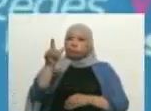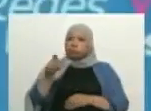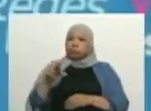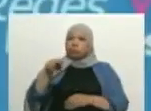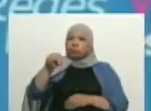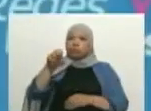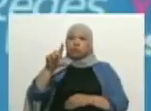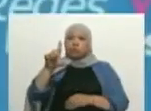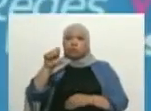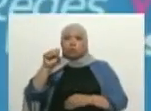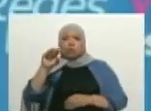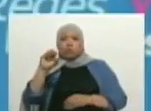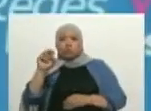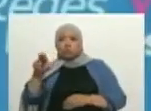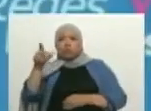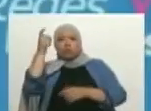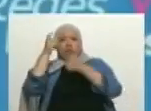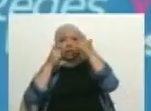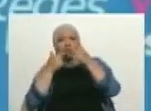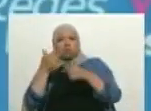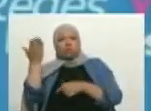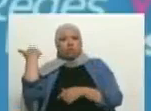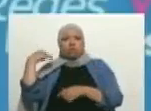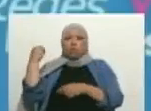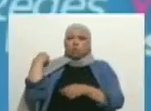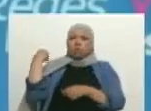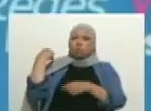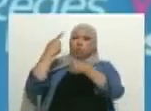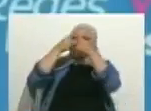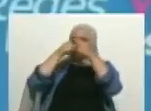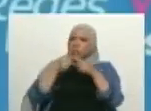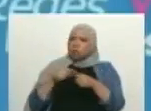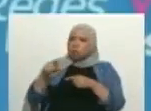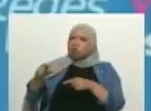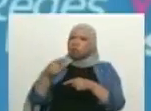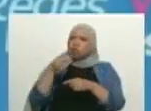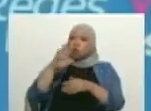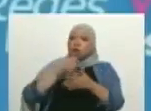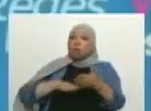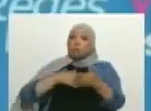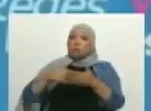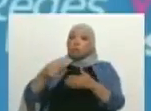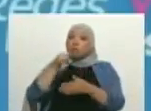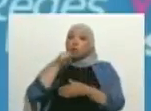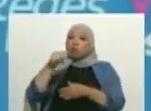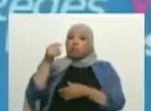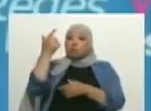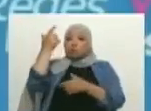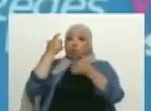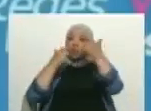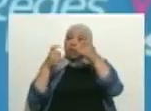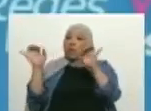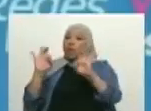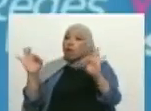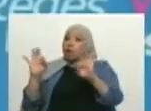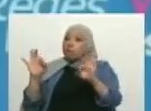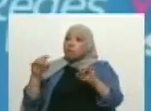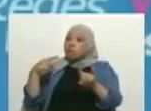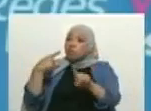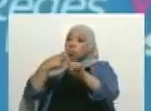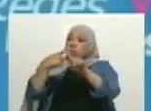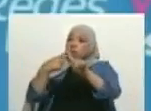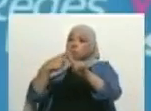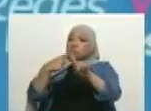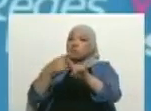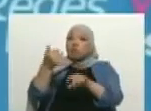somerente? Aquella vez que el comandante Chávez le pidió una multiplicación. ¿Ah? Nada más multiplica, pues, vayan multiplicando.